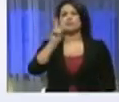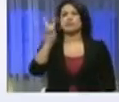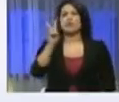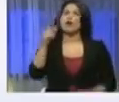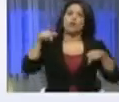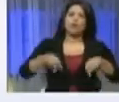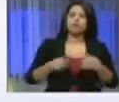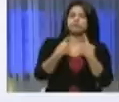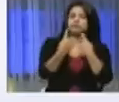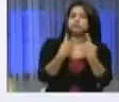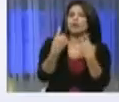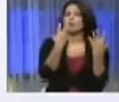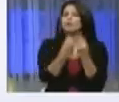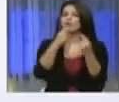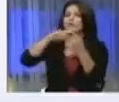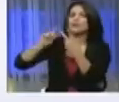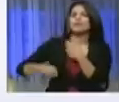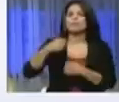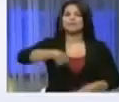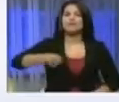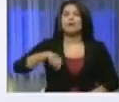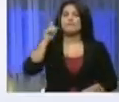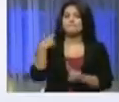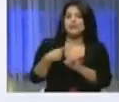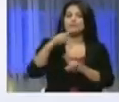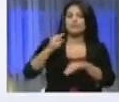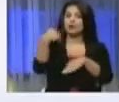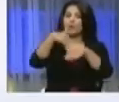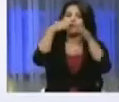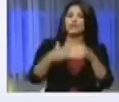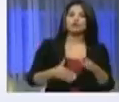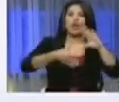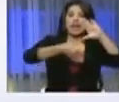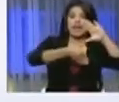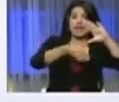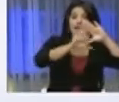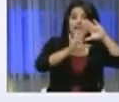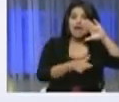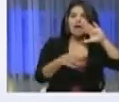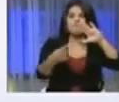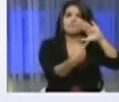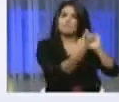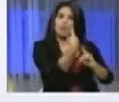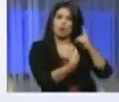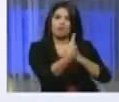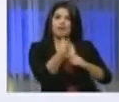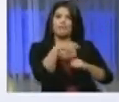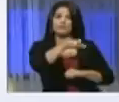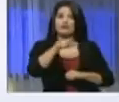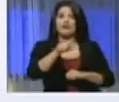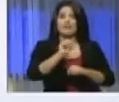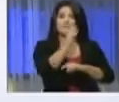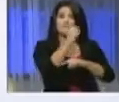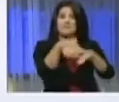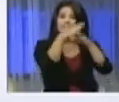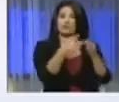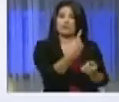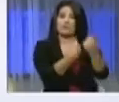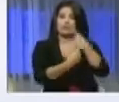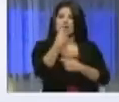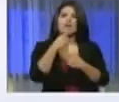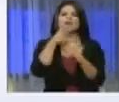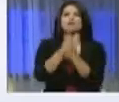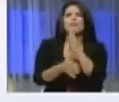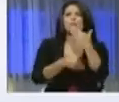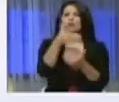conversando con varios presidentes y primeros ministros de América Latina y el Caribe, que me preguntaban sobre cómo marcha este proceso y